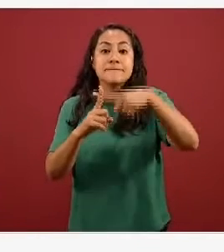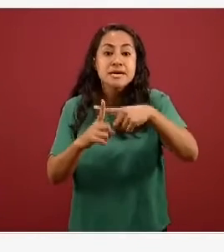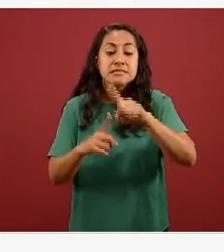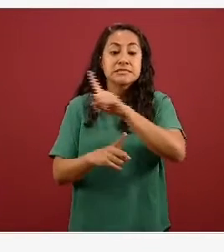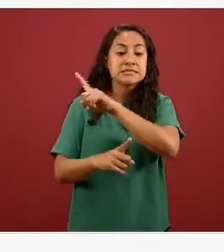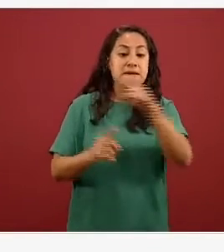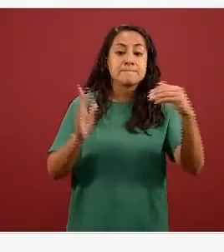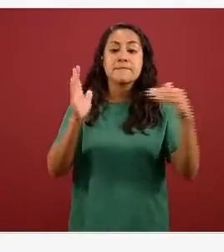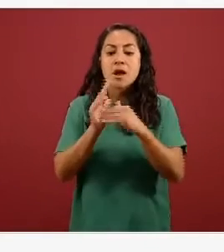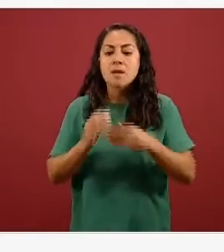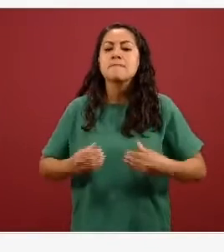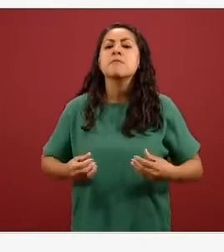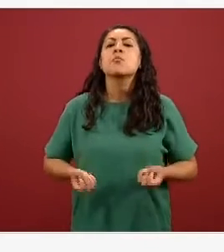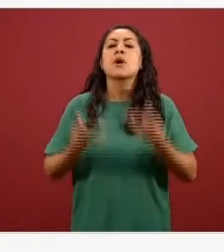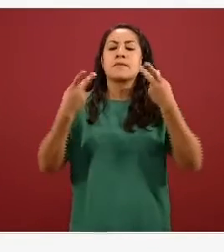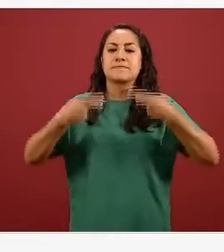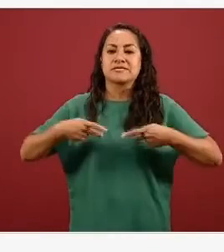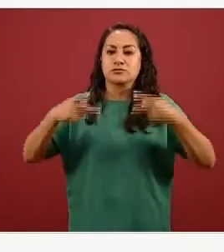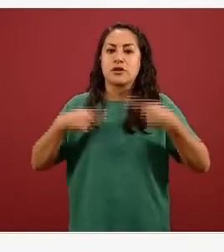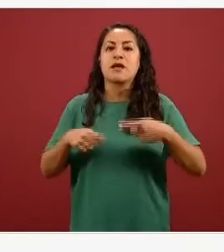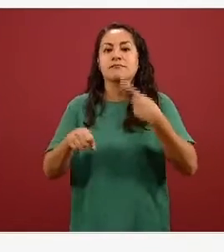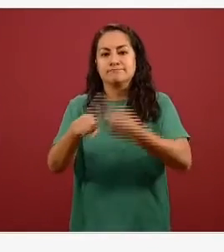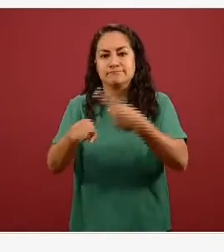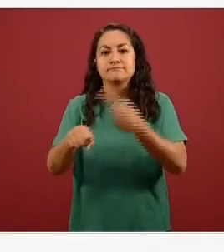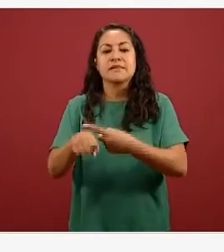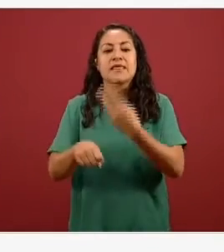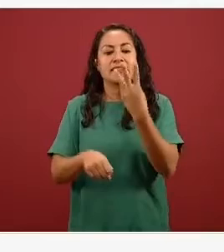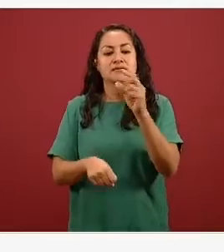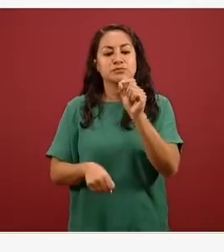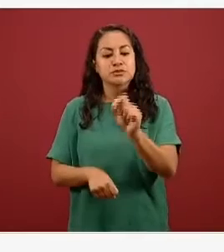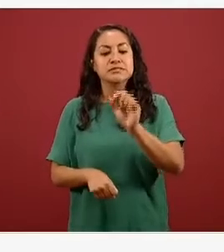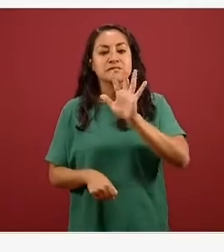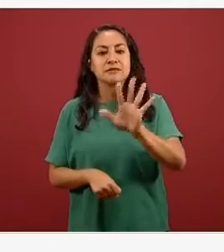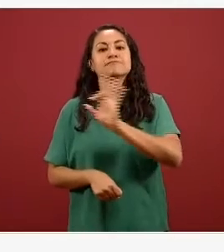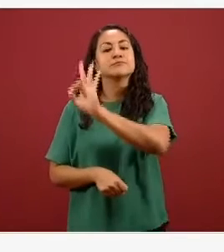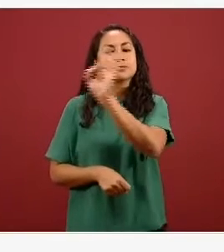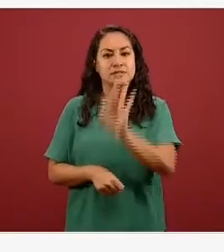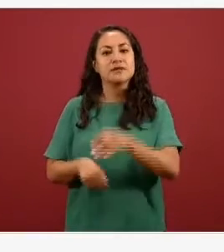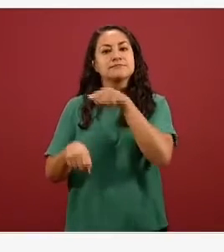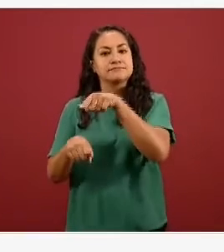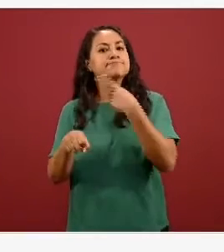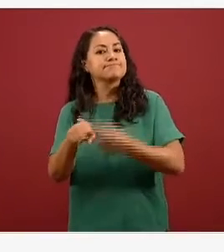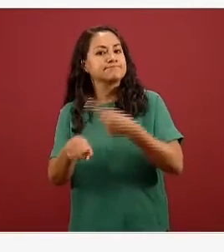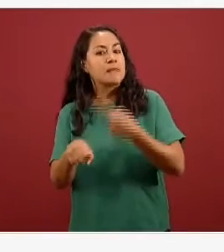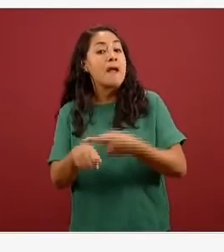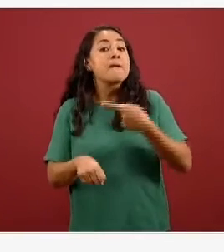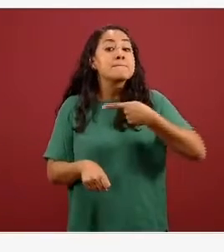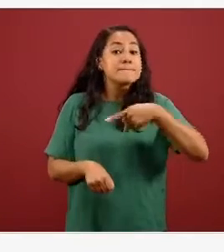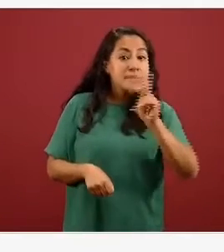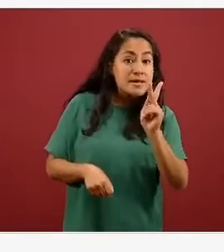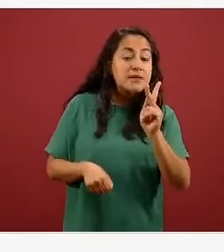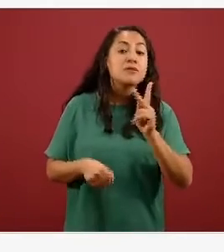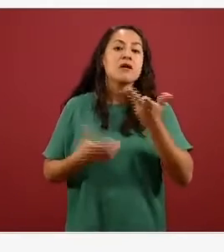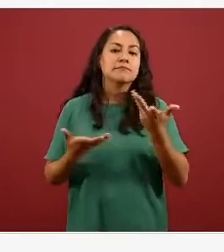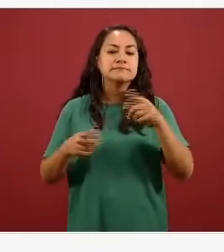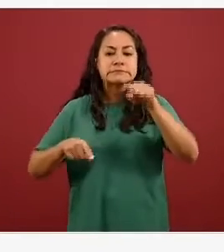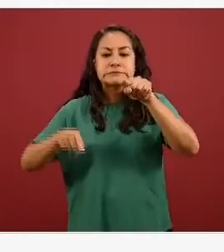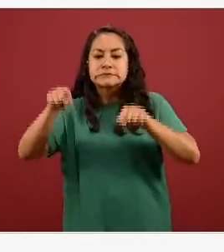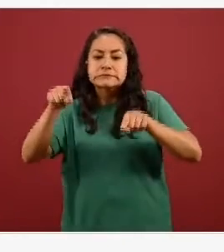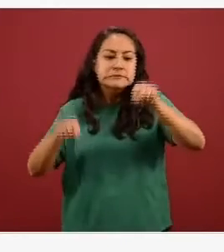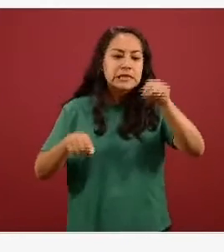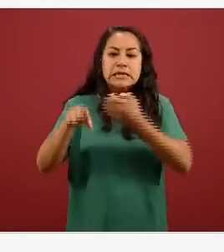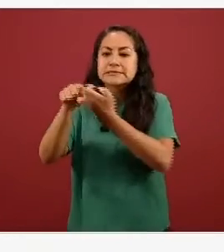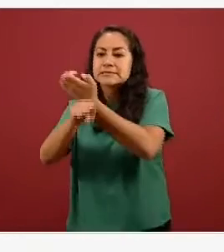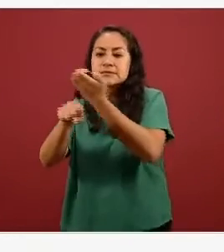habitantes, 3.512 el nacional, pero con variaciones en los diferentes estados, y aquí sí podemos ver entonces y decir que